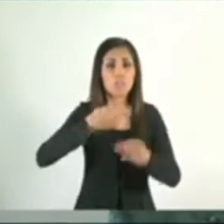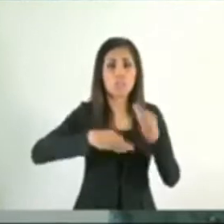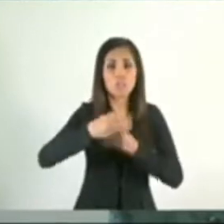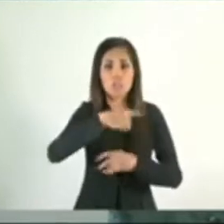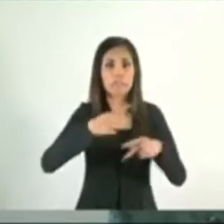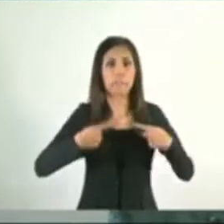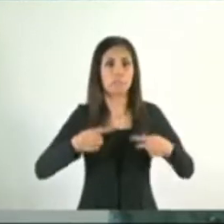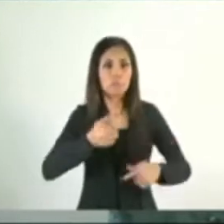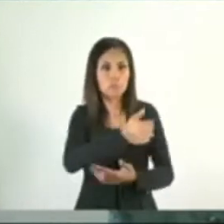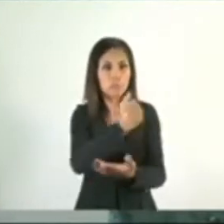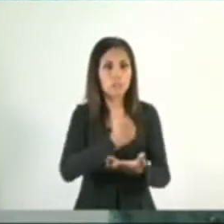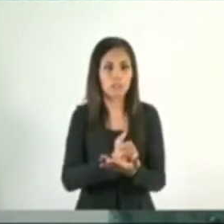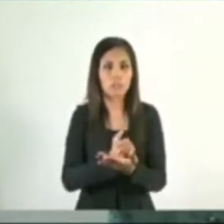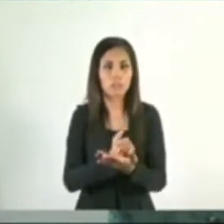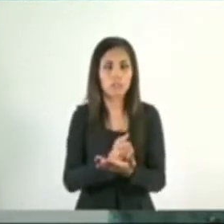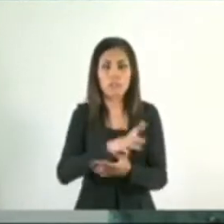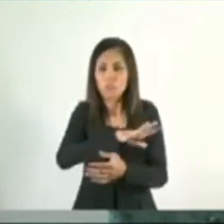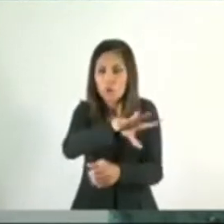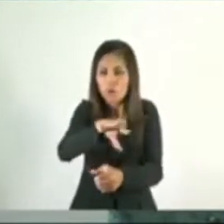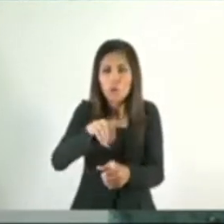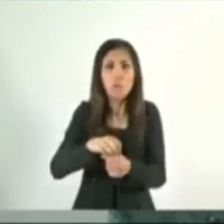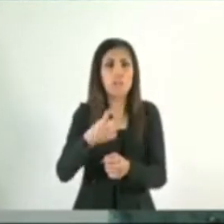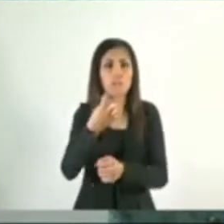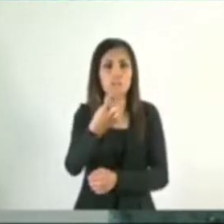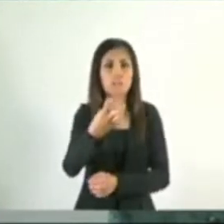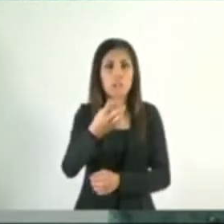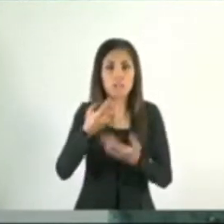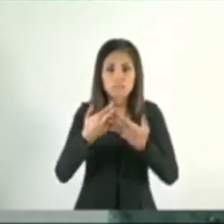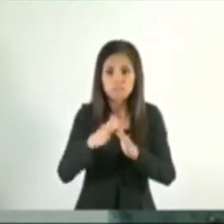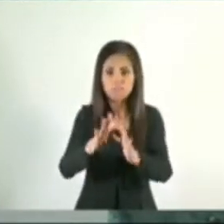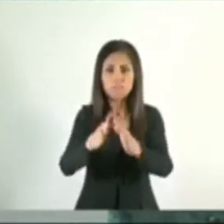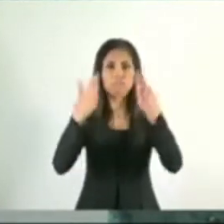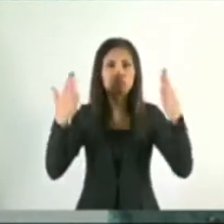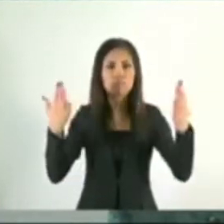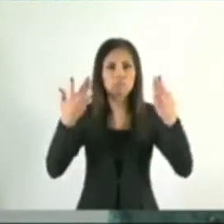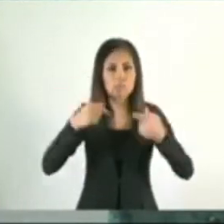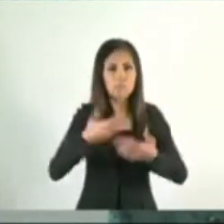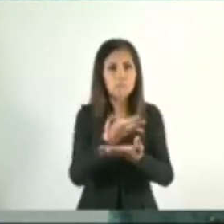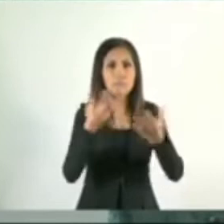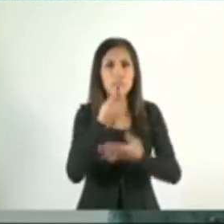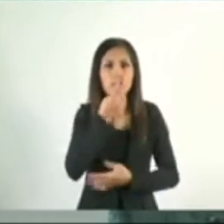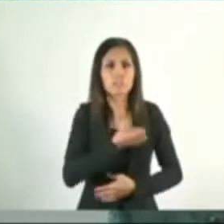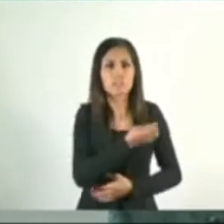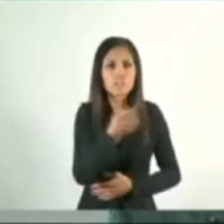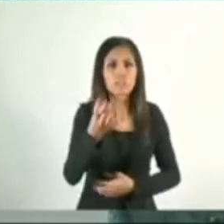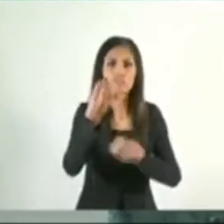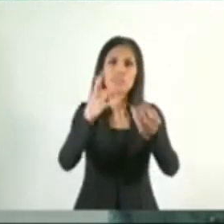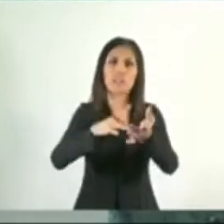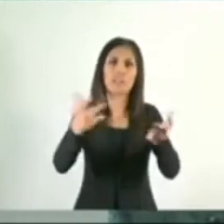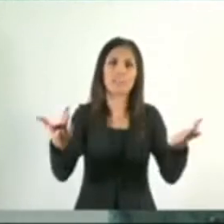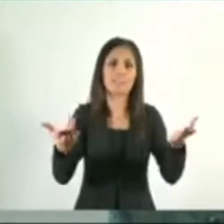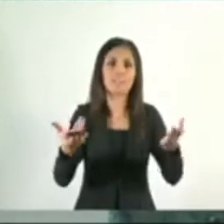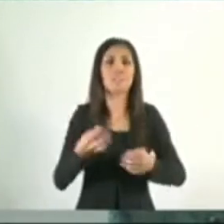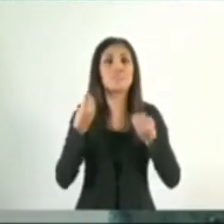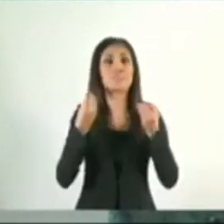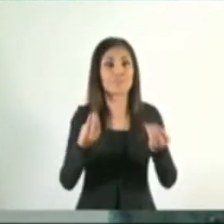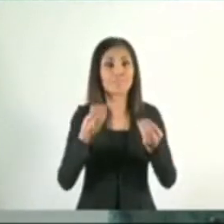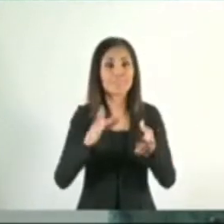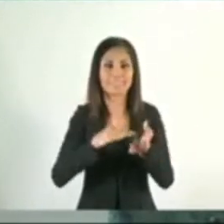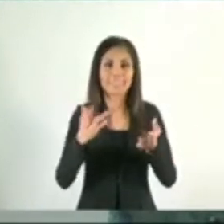ciudadanos. Por todo esto, abrimos nuestras almas para decir gracias, muchas